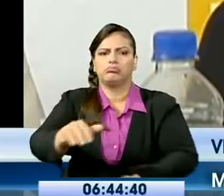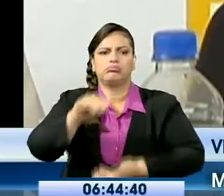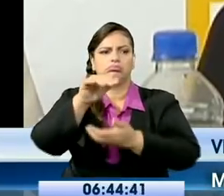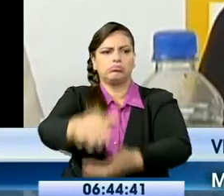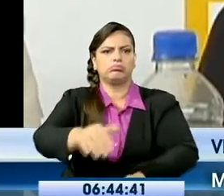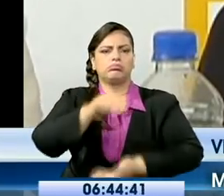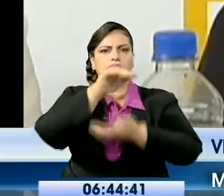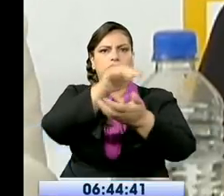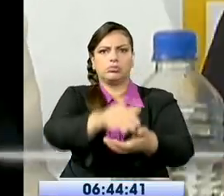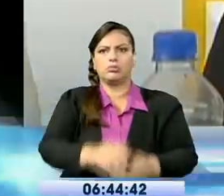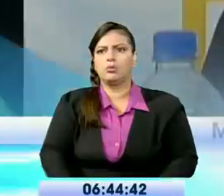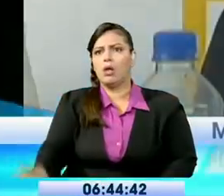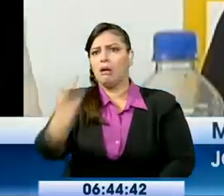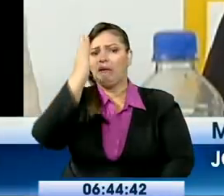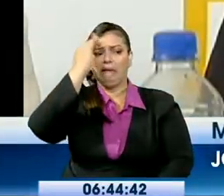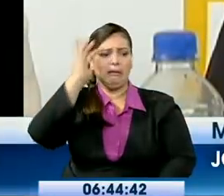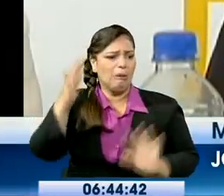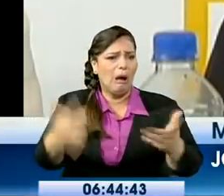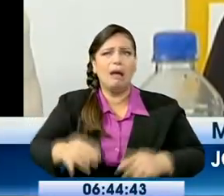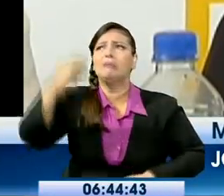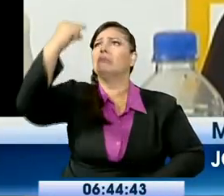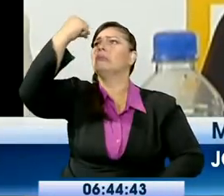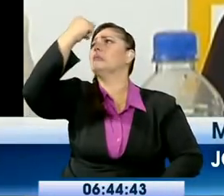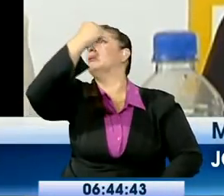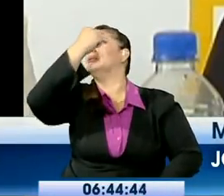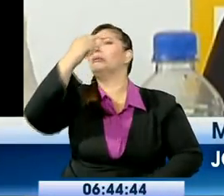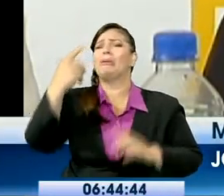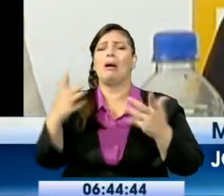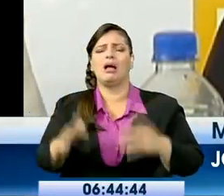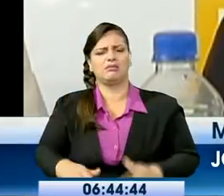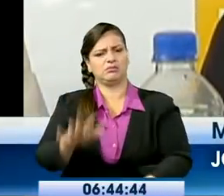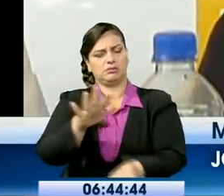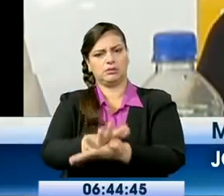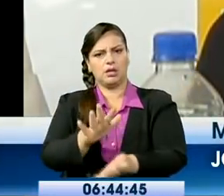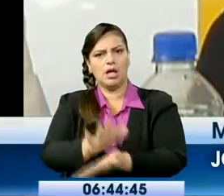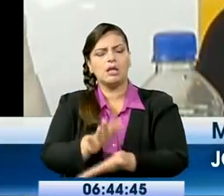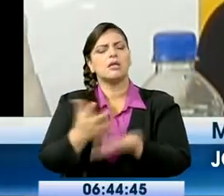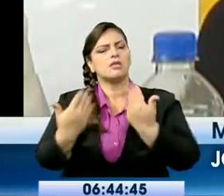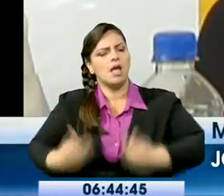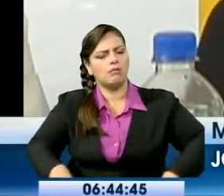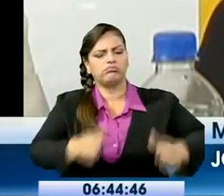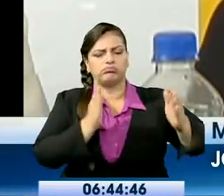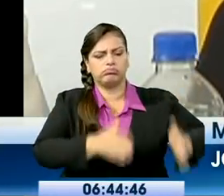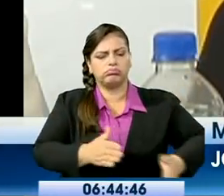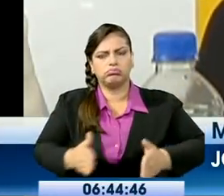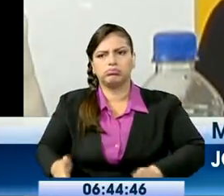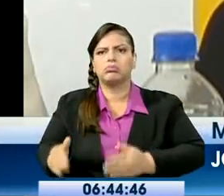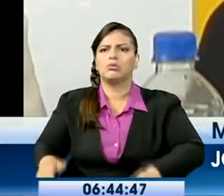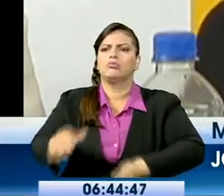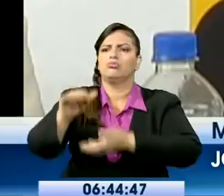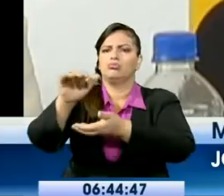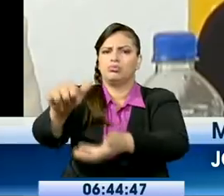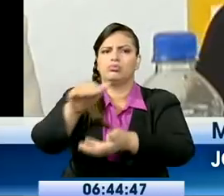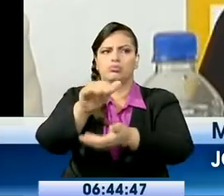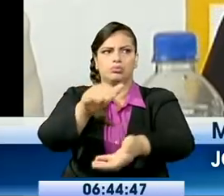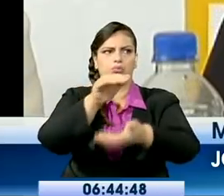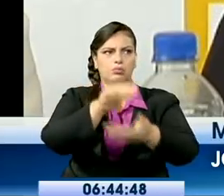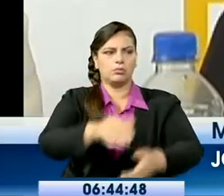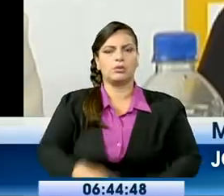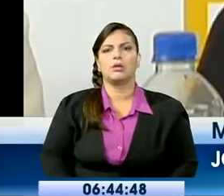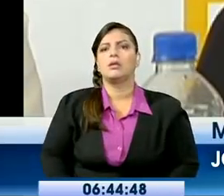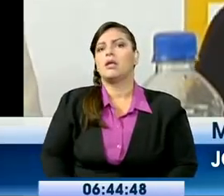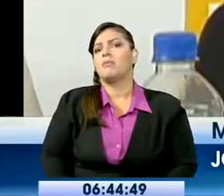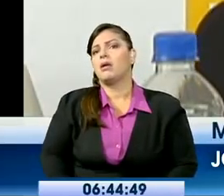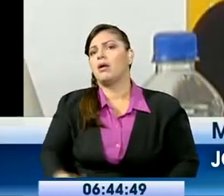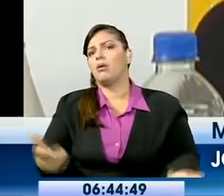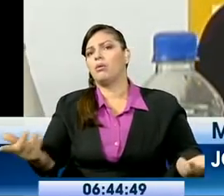frente al incremento del número de casos, pues tomaremos todas las acciones para que haya un suficiente abastecimiento. Si tenemos que hacer redistribuciones de otras partes